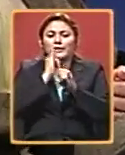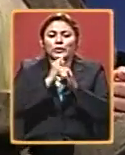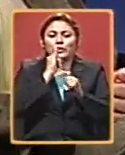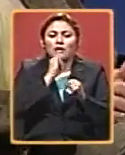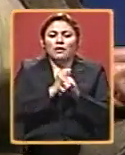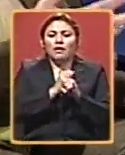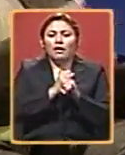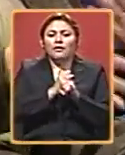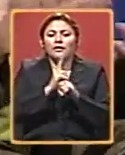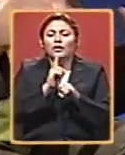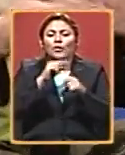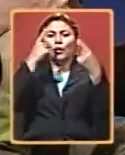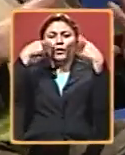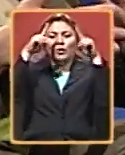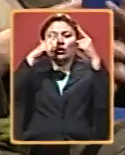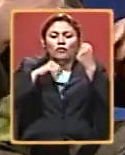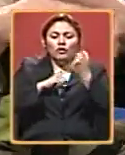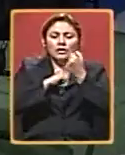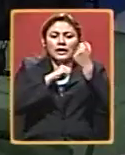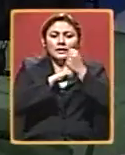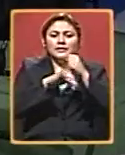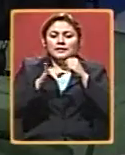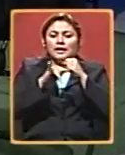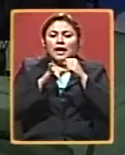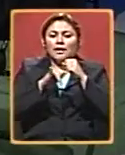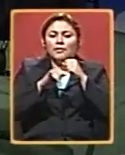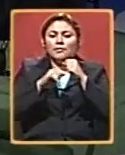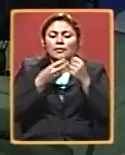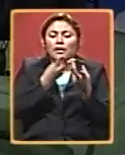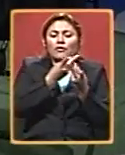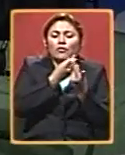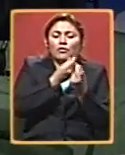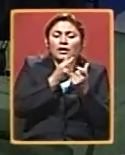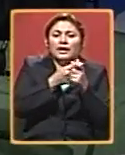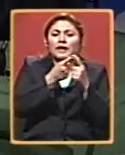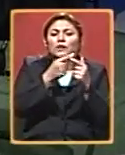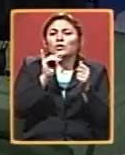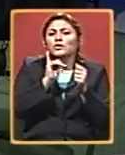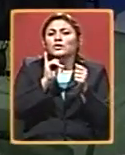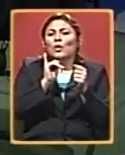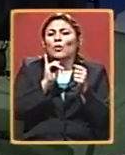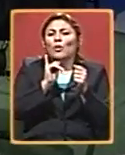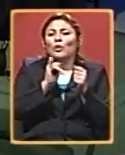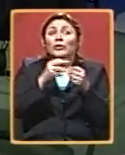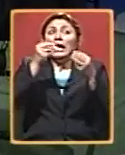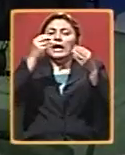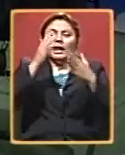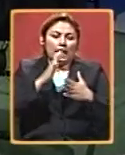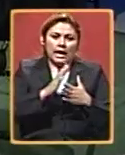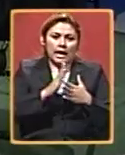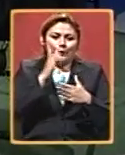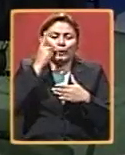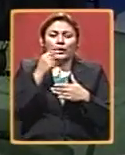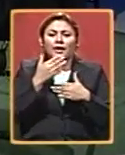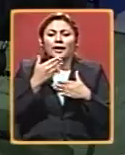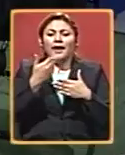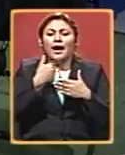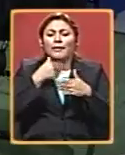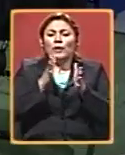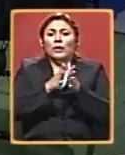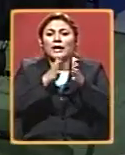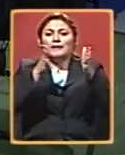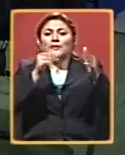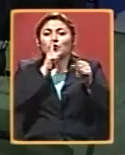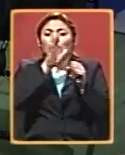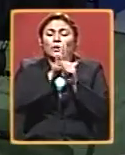institucionalidad no logró fortalecerse al ritmo que esos derechos se expandían, y entonces quedamos como con un desencanto, porque había una expansión de la